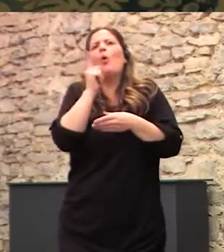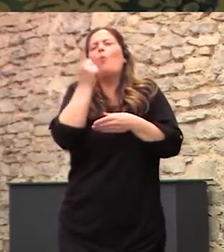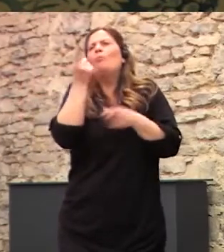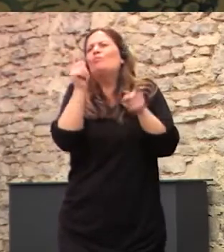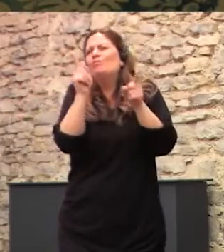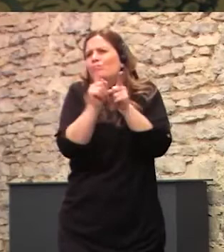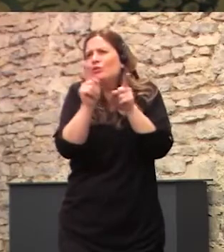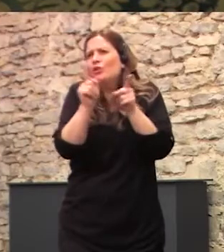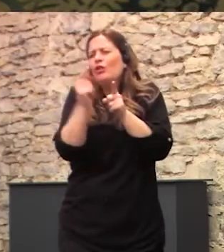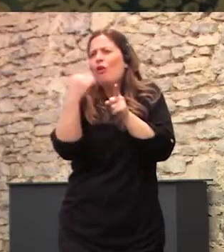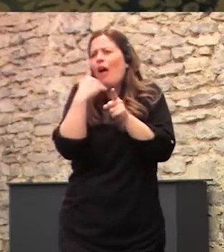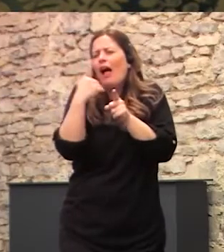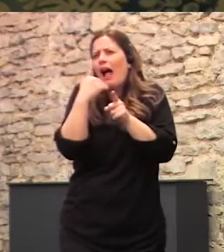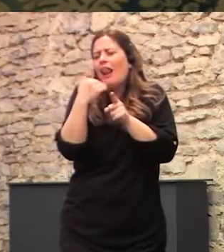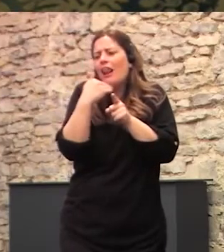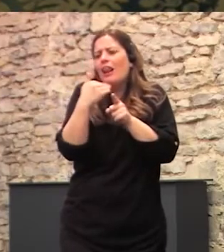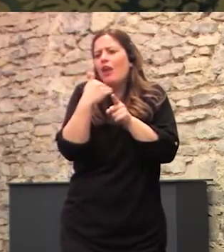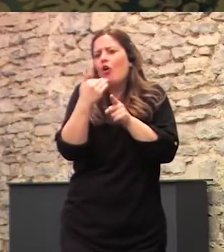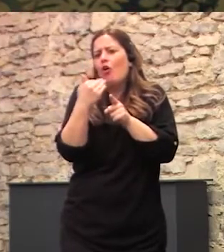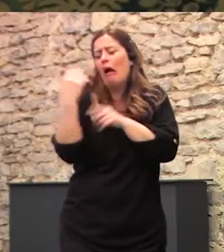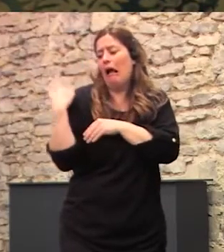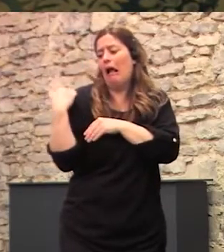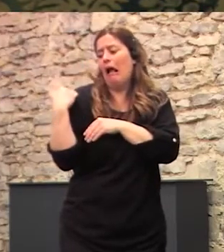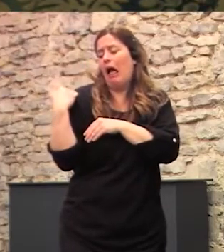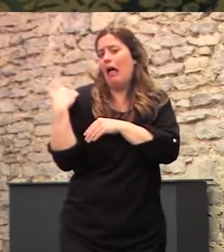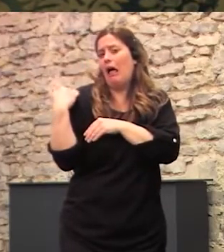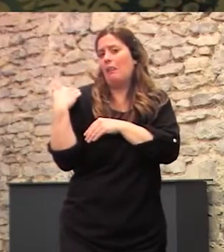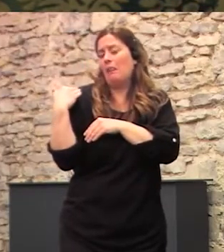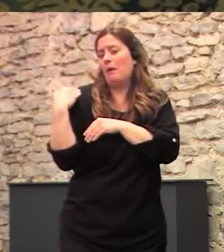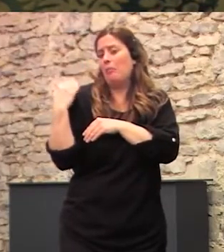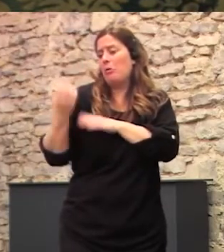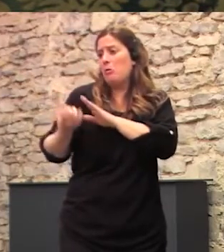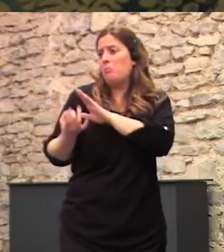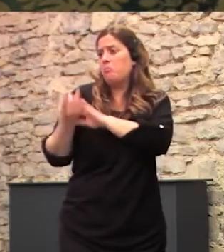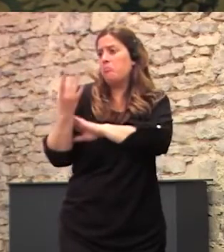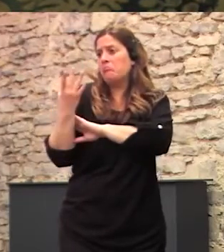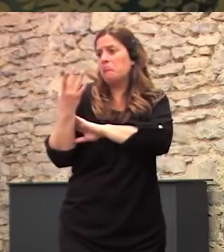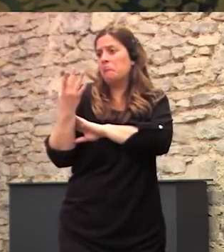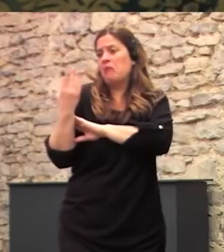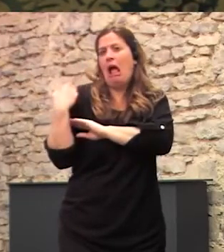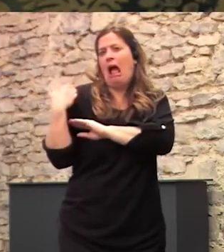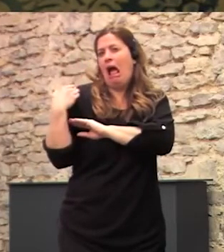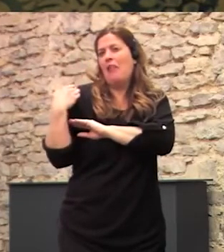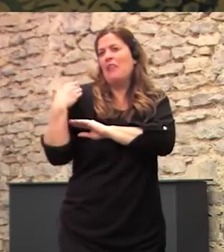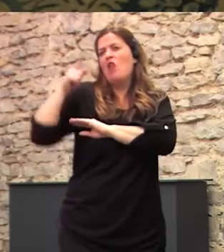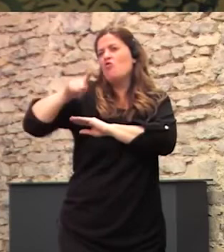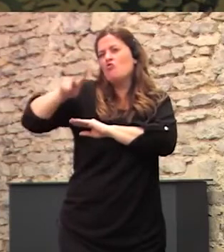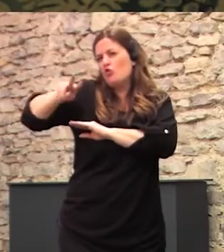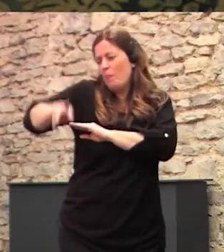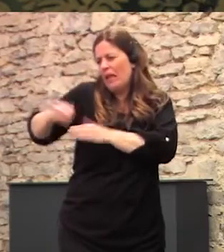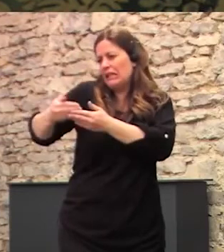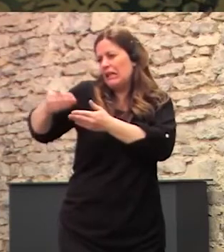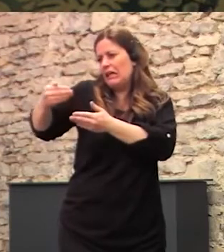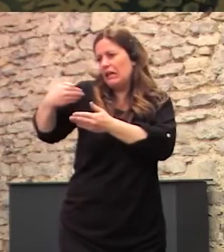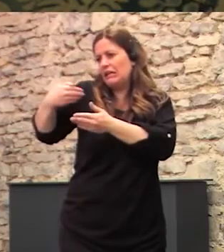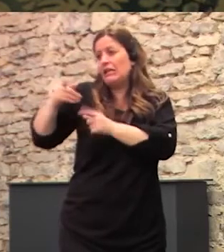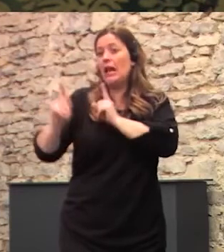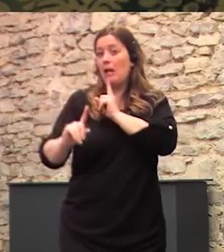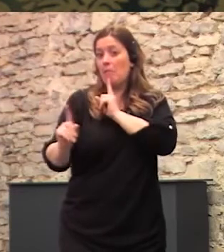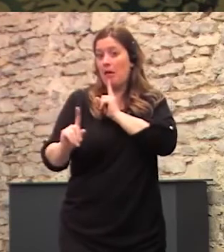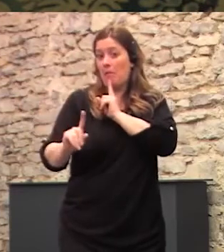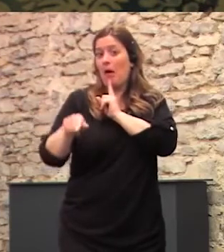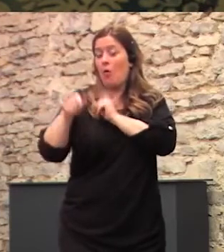algo que ha salido hace poco en Bilbao, hace unos meses. Hay una asociación